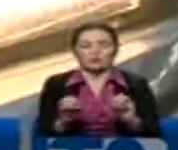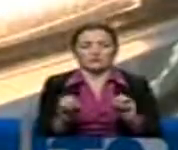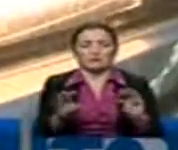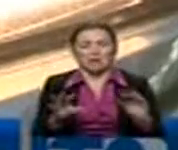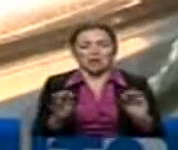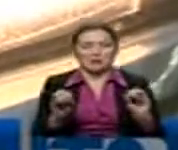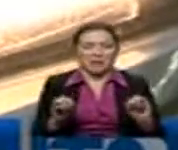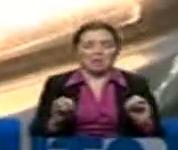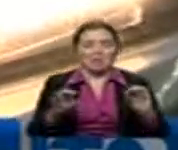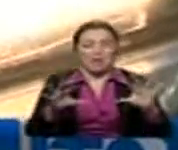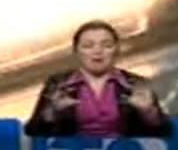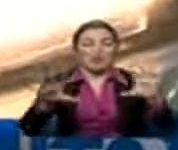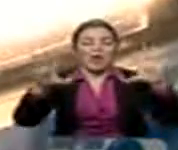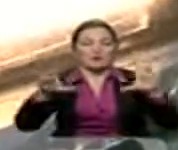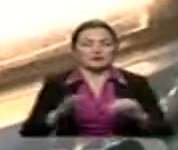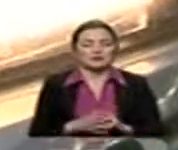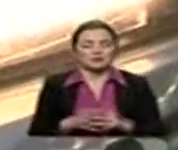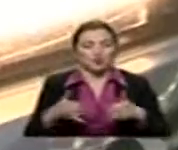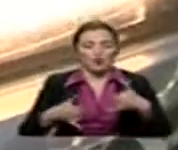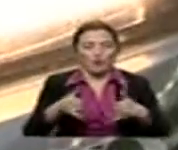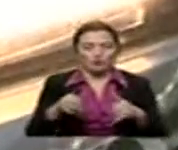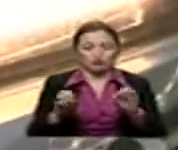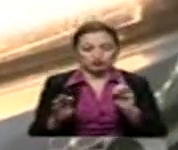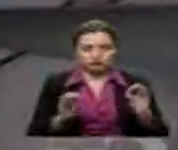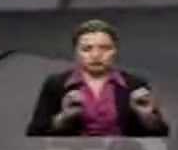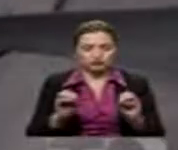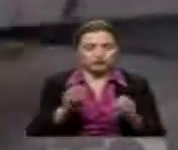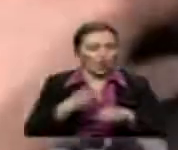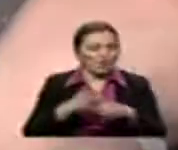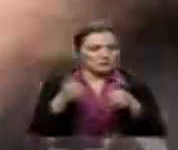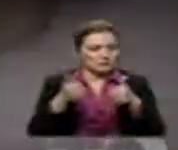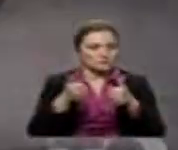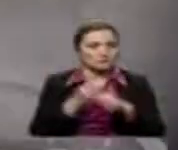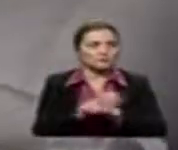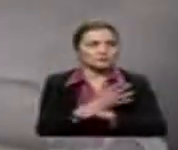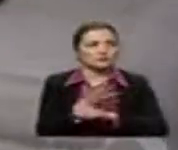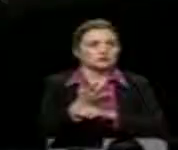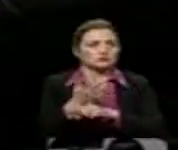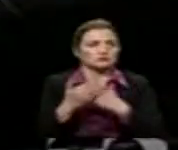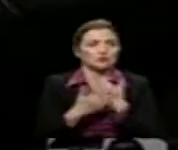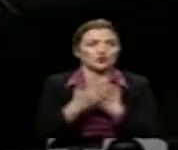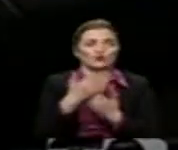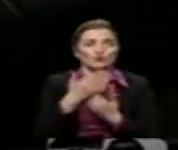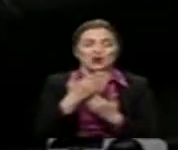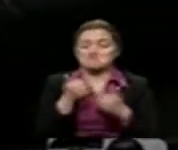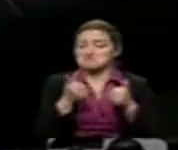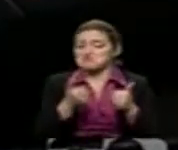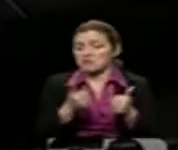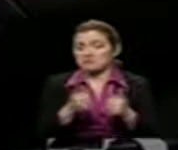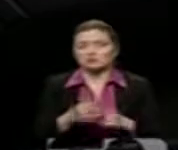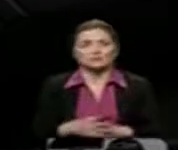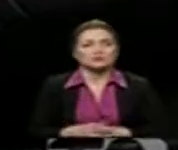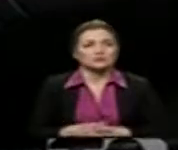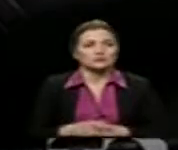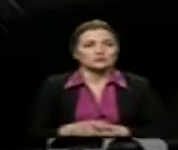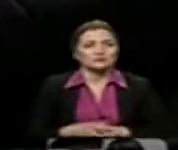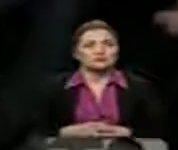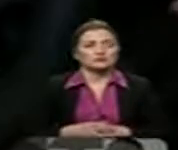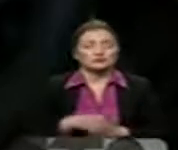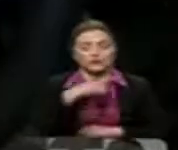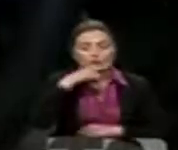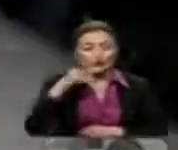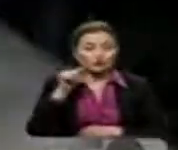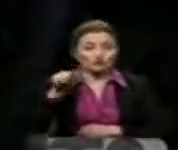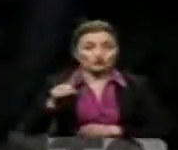y que el juego de luces sea el correcto. Recomendaciones sencillas pero efectivas. Tomarlas para este feriado de